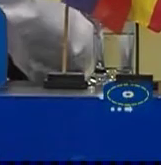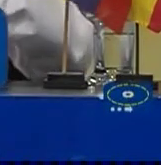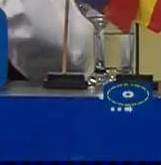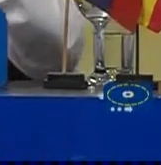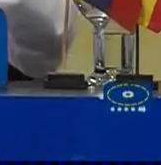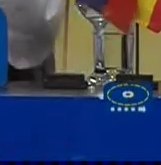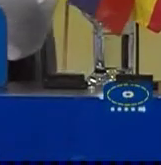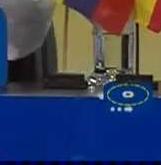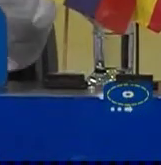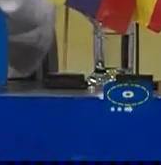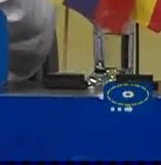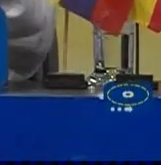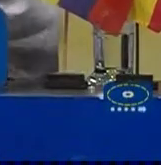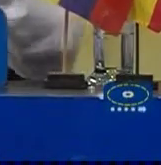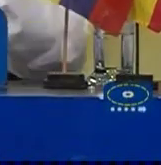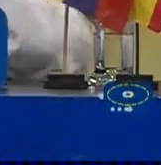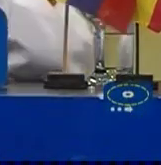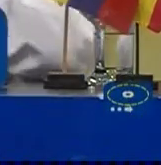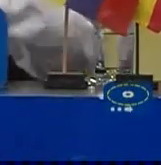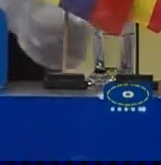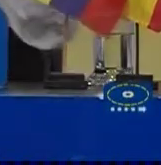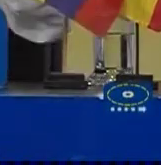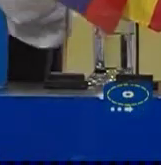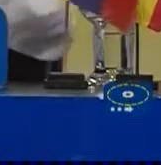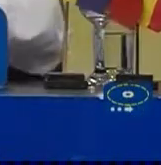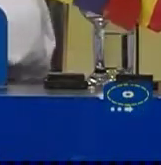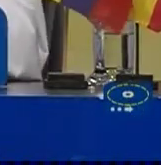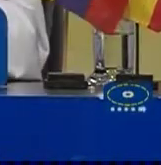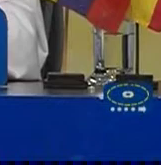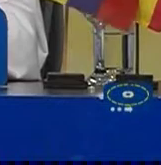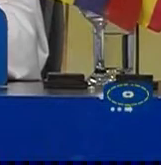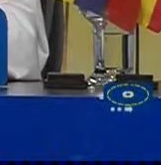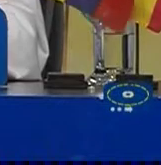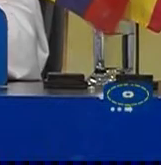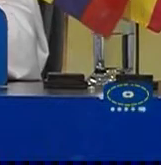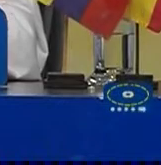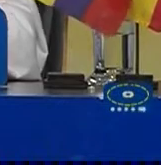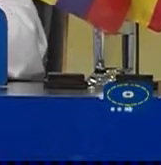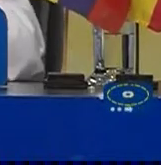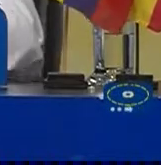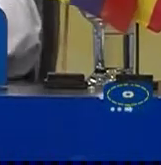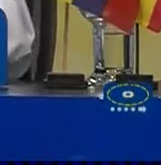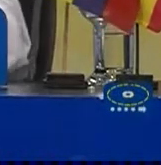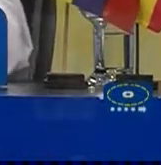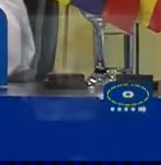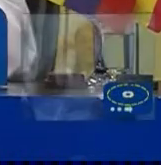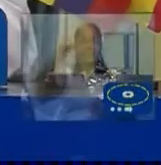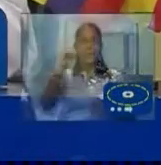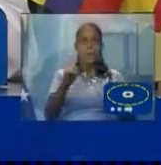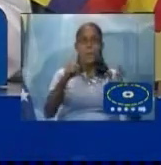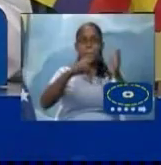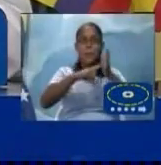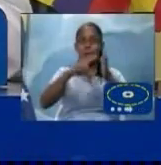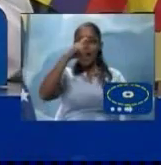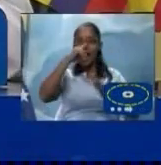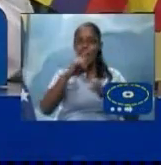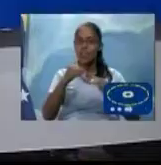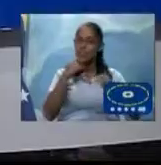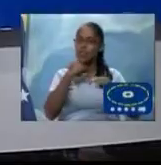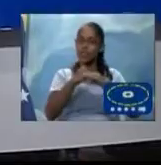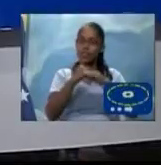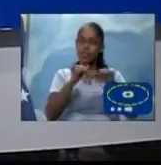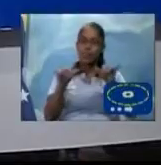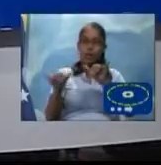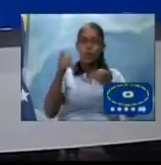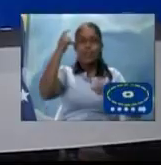Hermano, delante del Señor un día son como 1,000 años, y 1,000 años, maer, Como el día